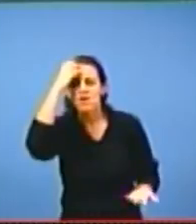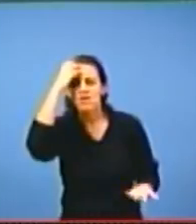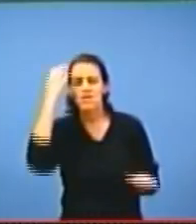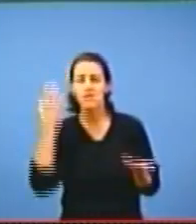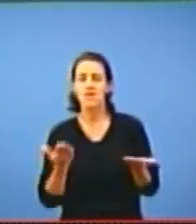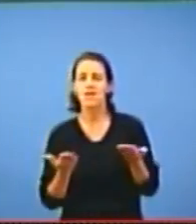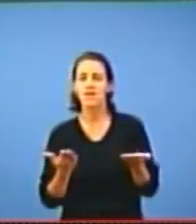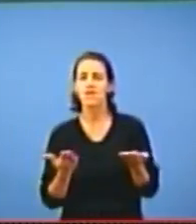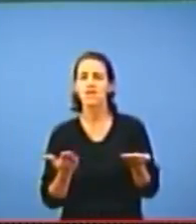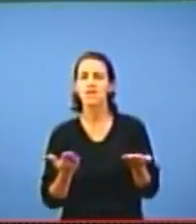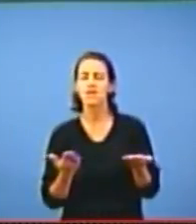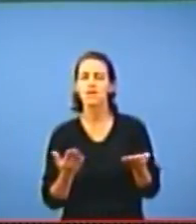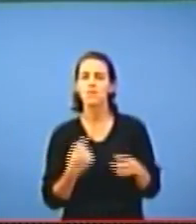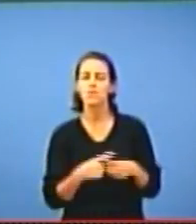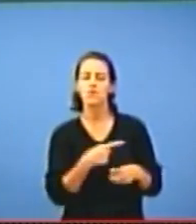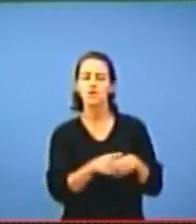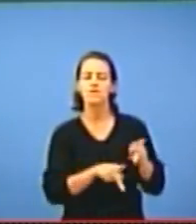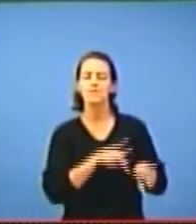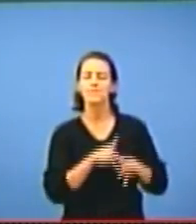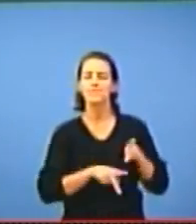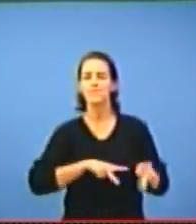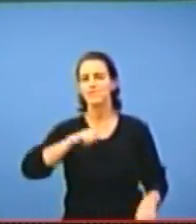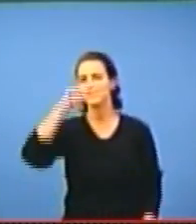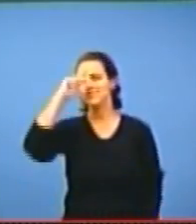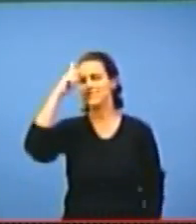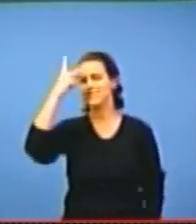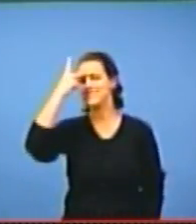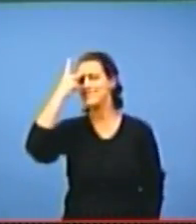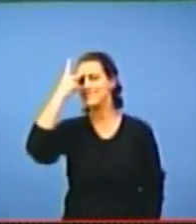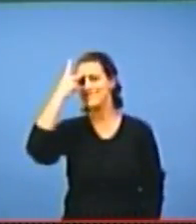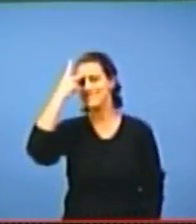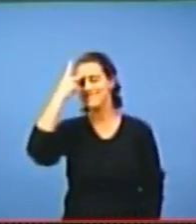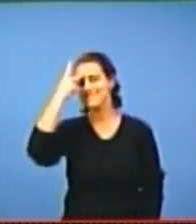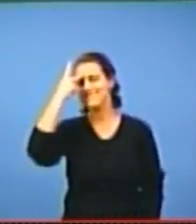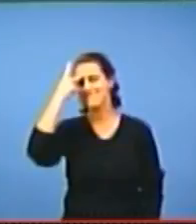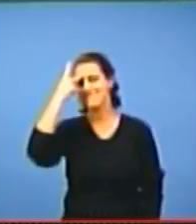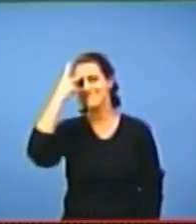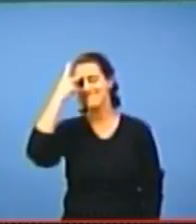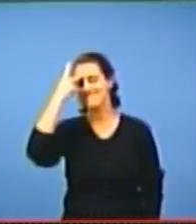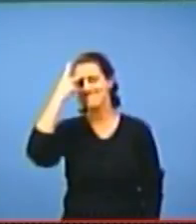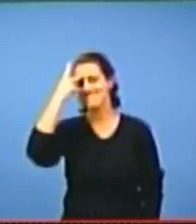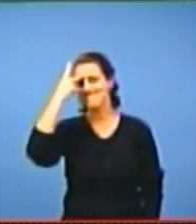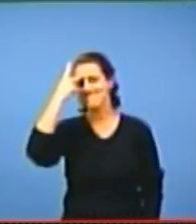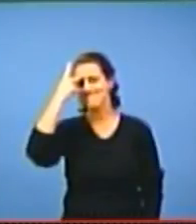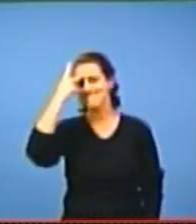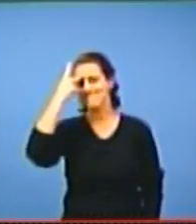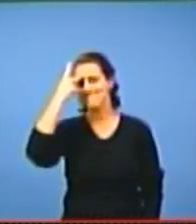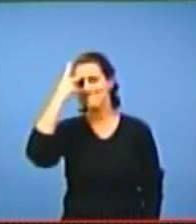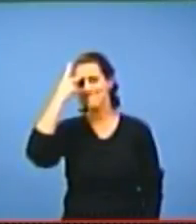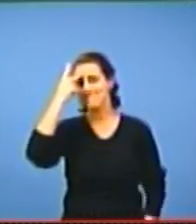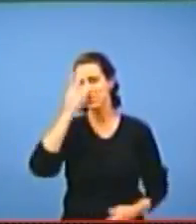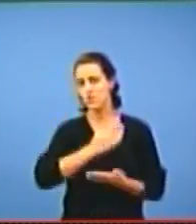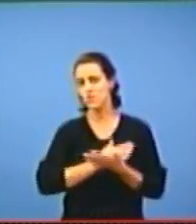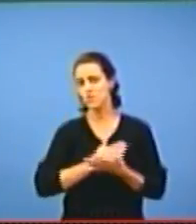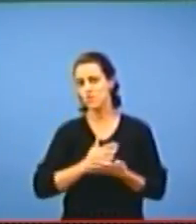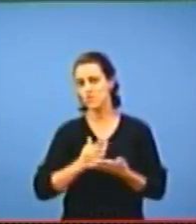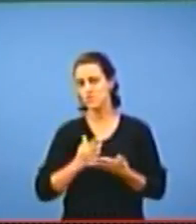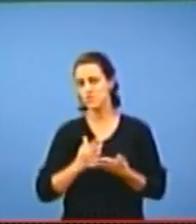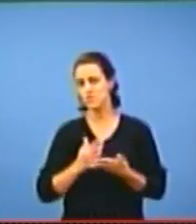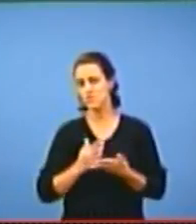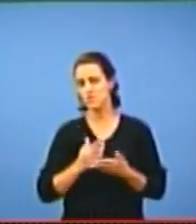cuál es la respuesta? Un pueblo rebelde, mis hermanos. Un pueblo rebelde. Los profetas se levantaron